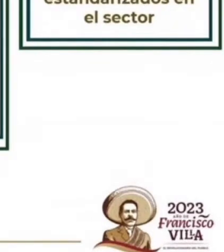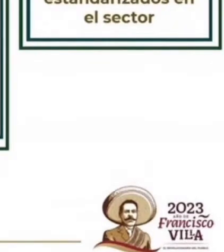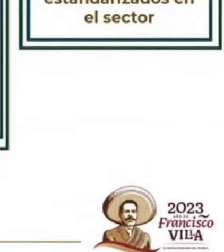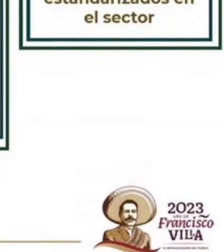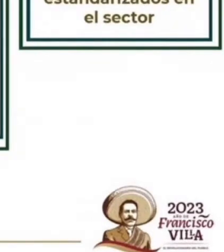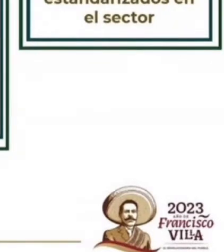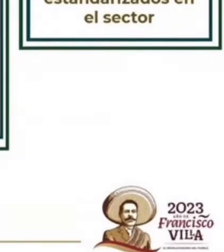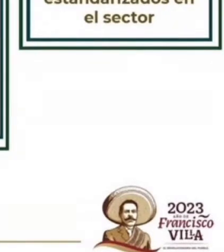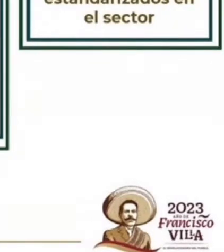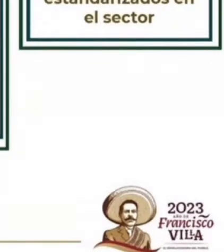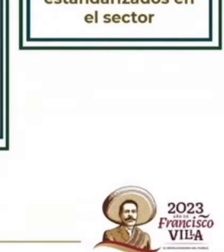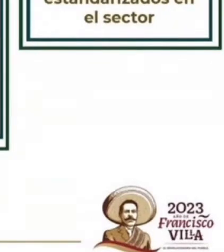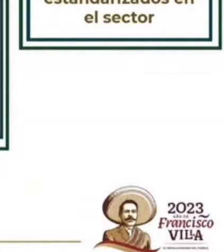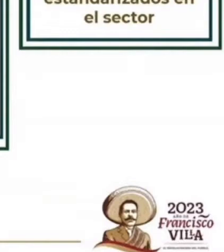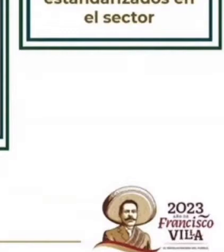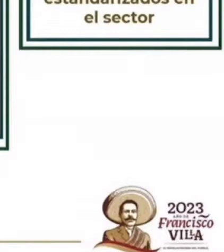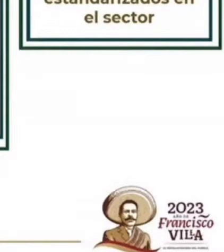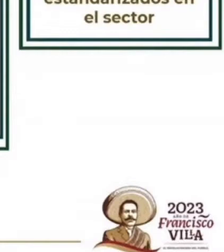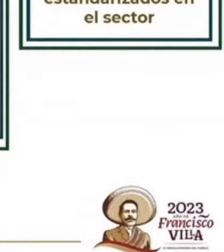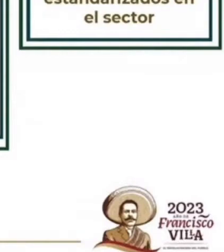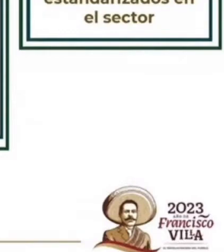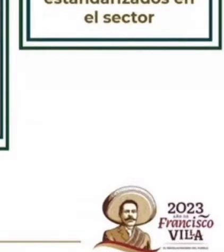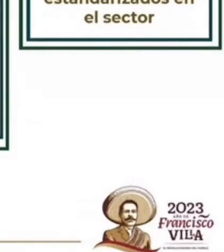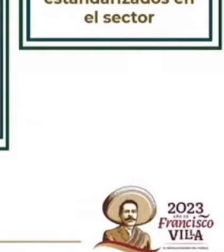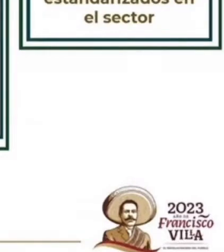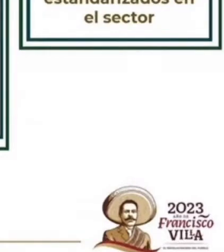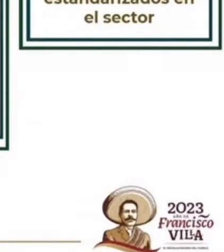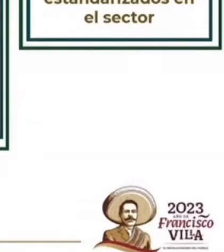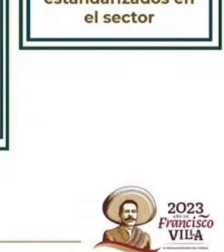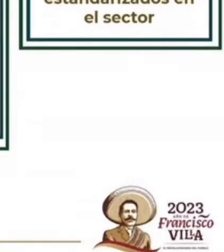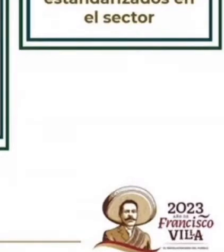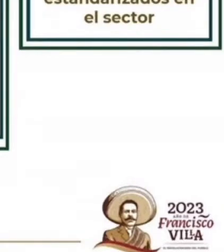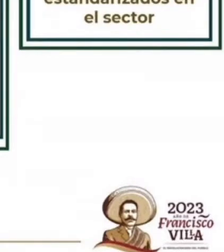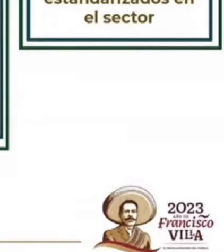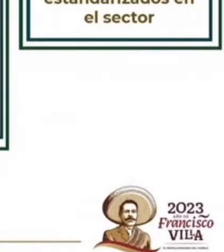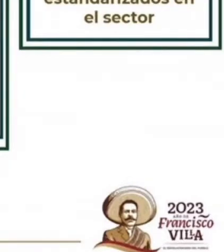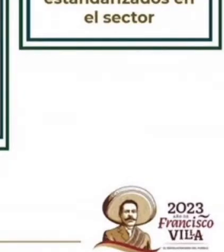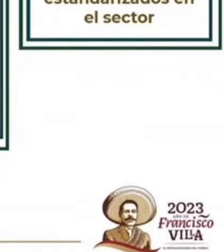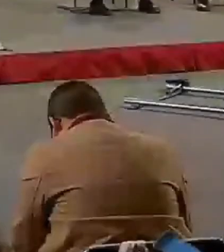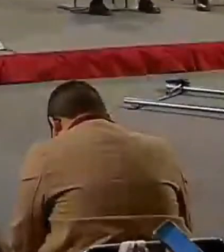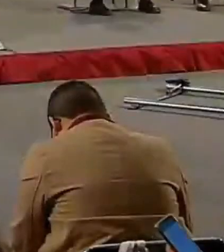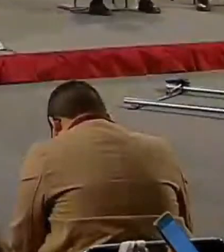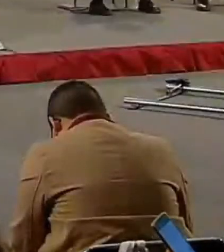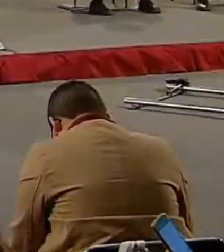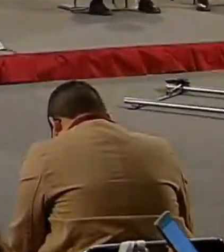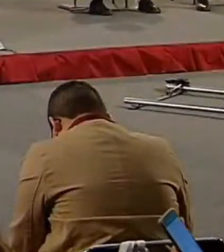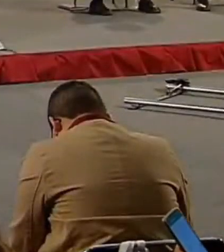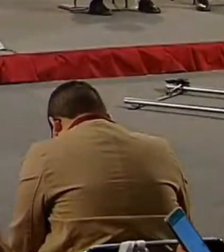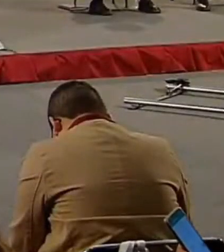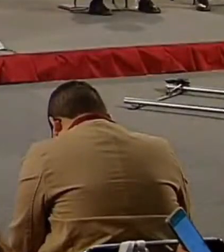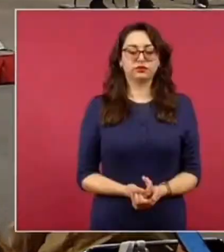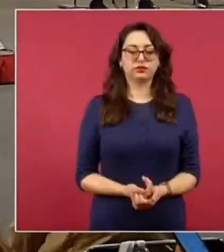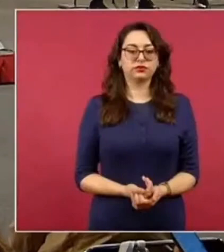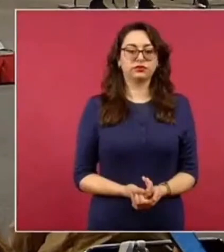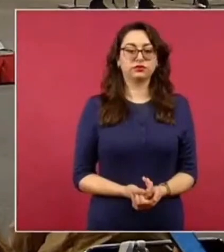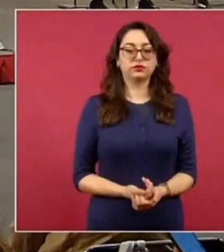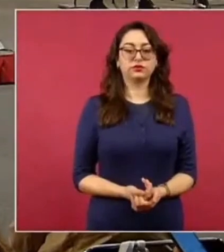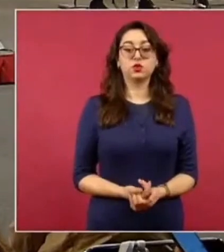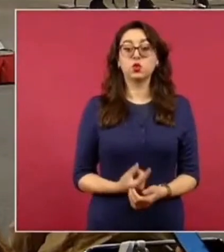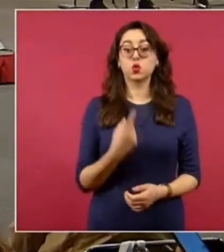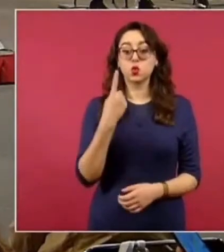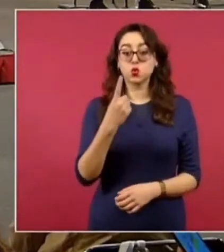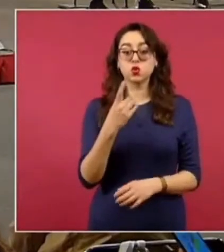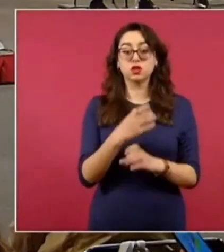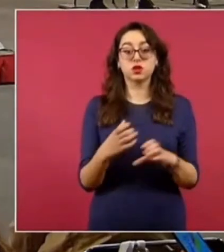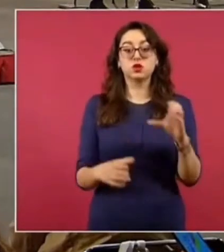ahorros, pues para comprar medicamentos que muchas veces por su costo se dejaban de comprar. Además, uno de los procesos más